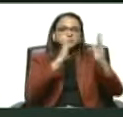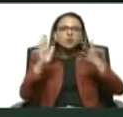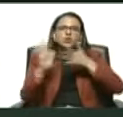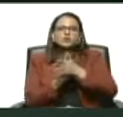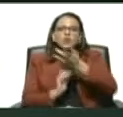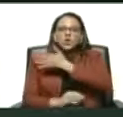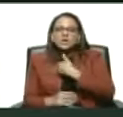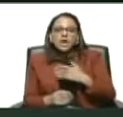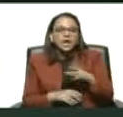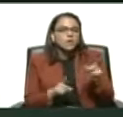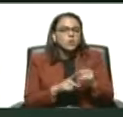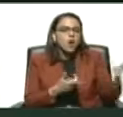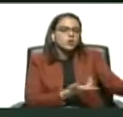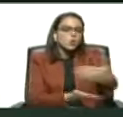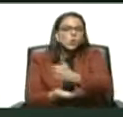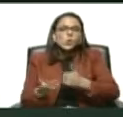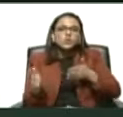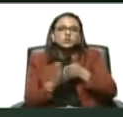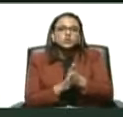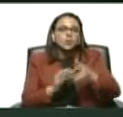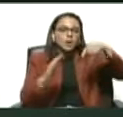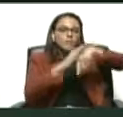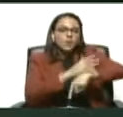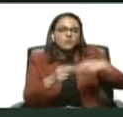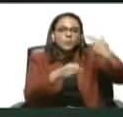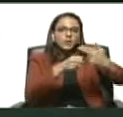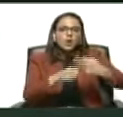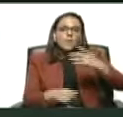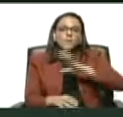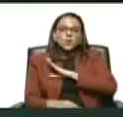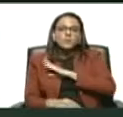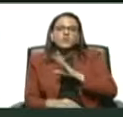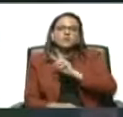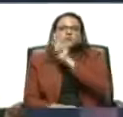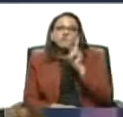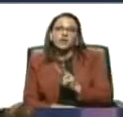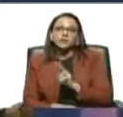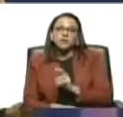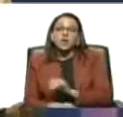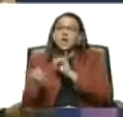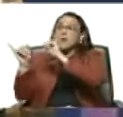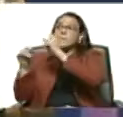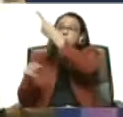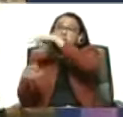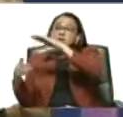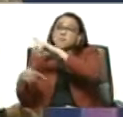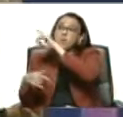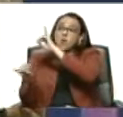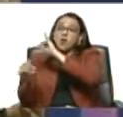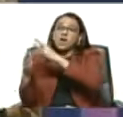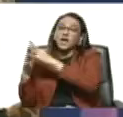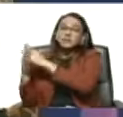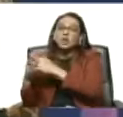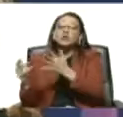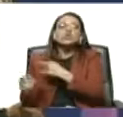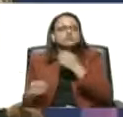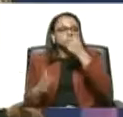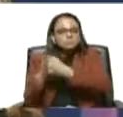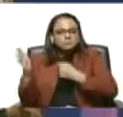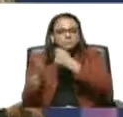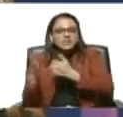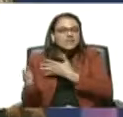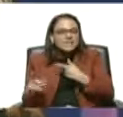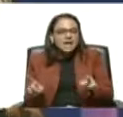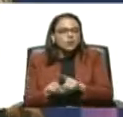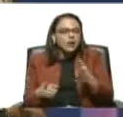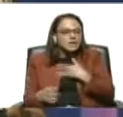reservas de Venezuela? Siempre ha estado en la agenda estratégica del norte global y de los Estados Unidos de Norteamérica.